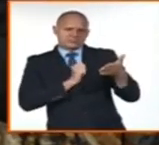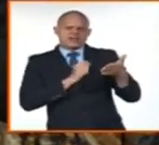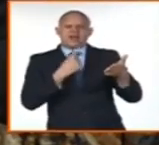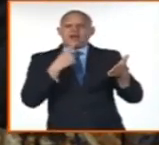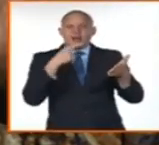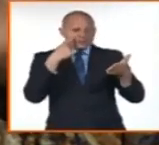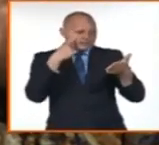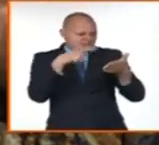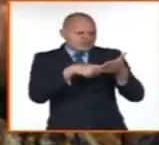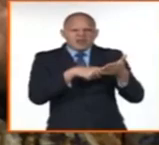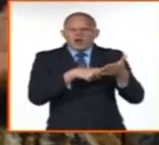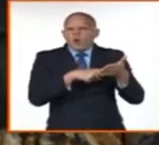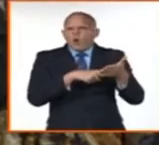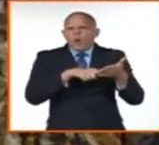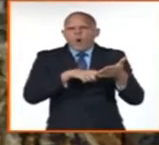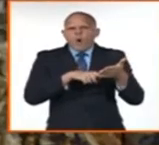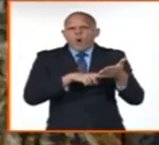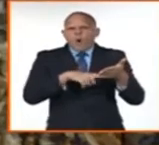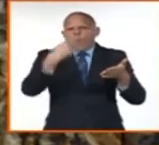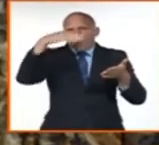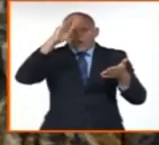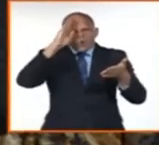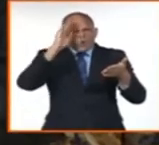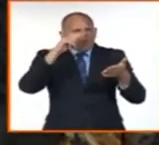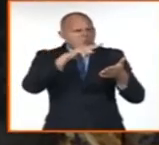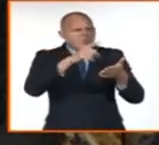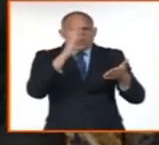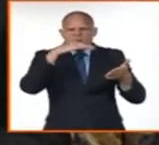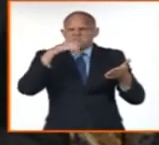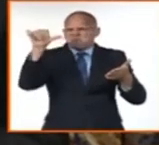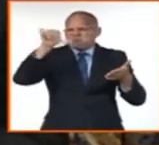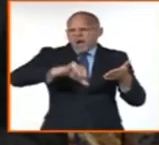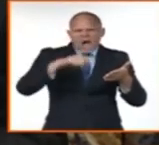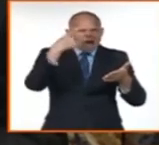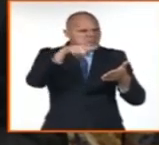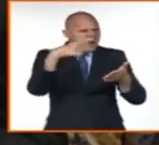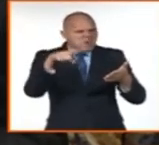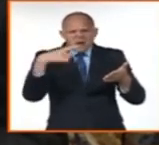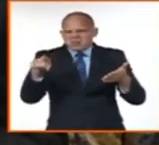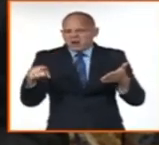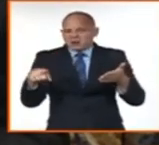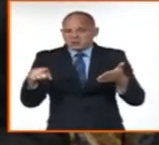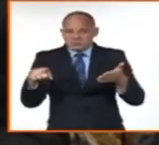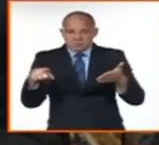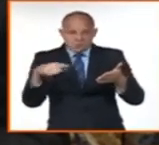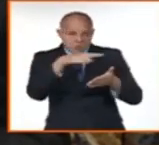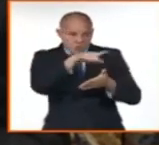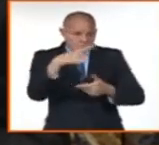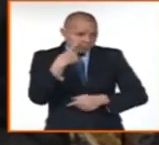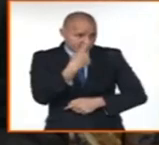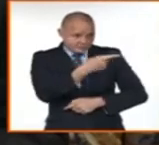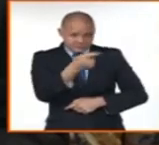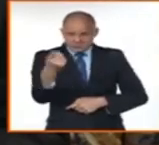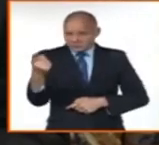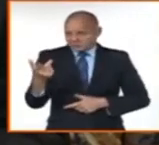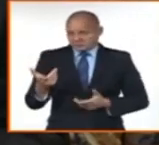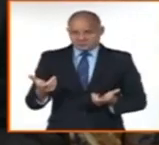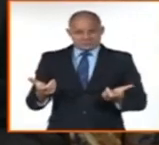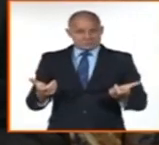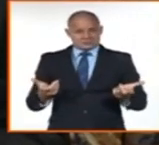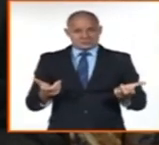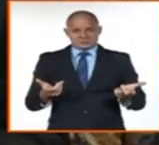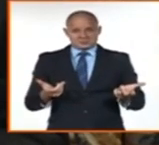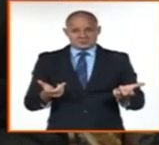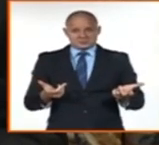equivocados en nuestra percepción, pero con lo que ustedes han visto no tiene que ver nada con la Cuba real que se vive. Una vulgaridad tremenda, un